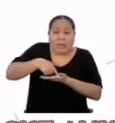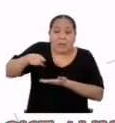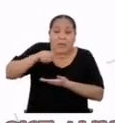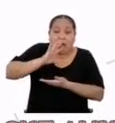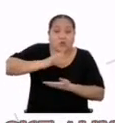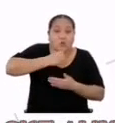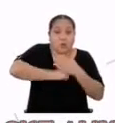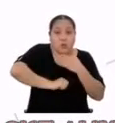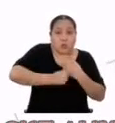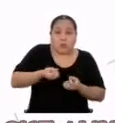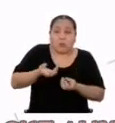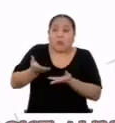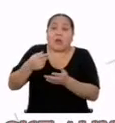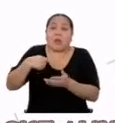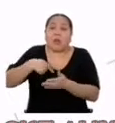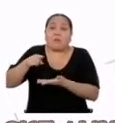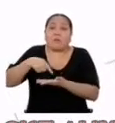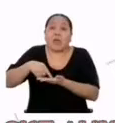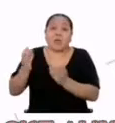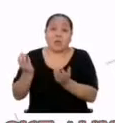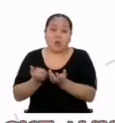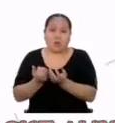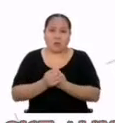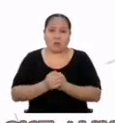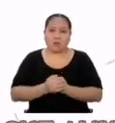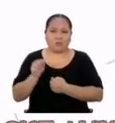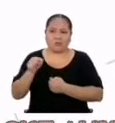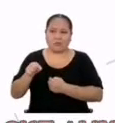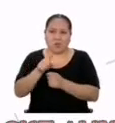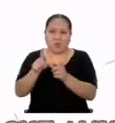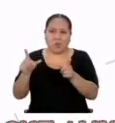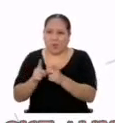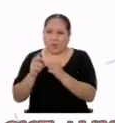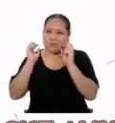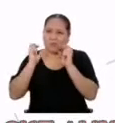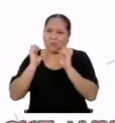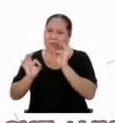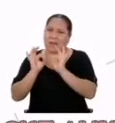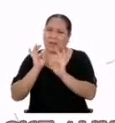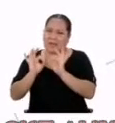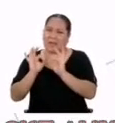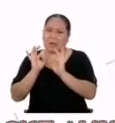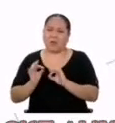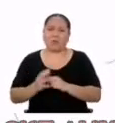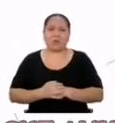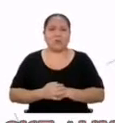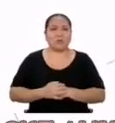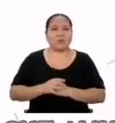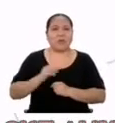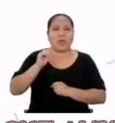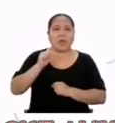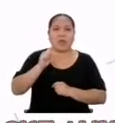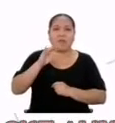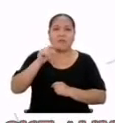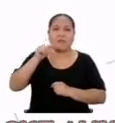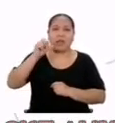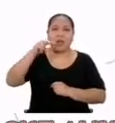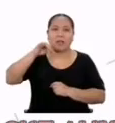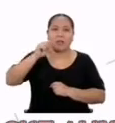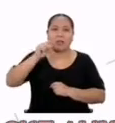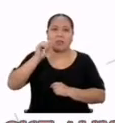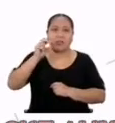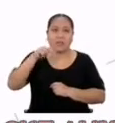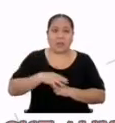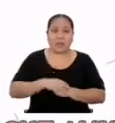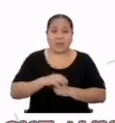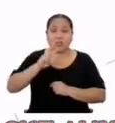escuela. En abril de 2012, en Afganistán, más de 100 alumnas de secundaria de la